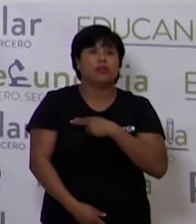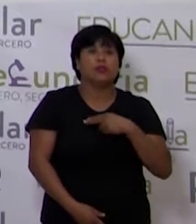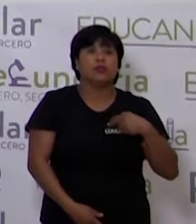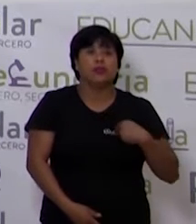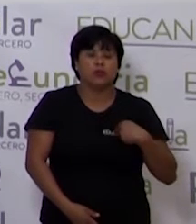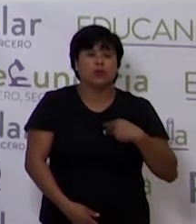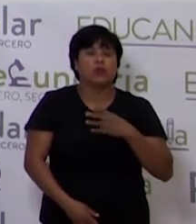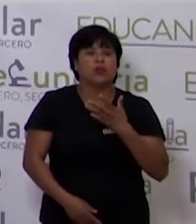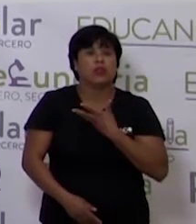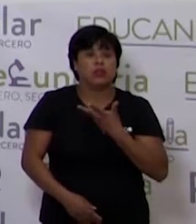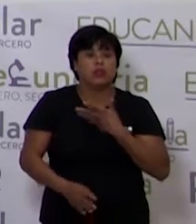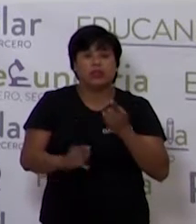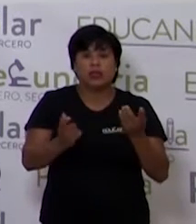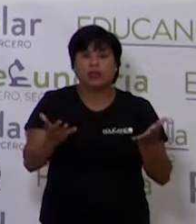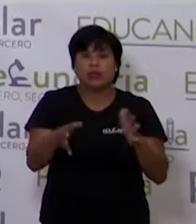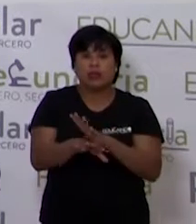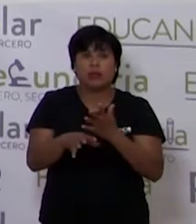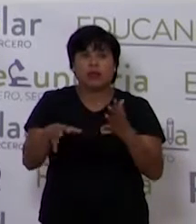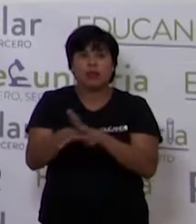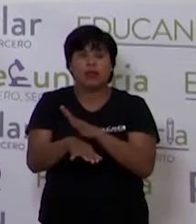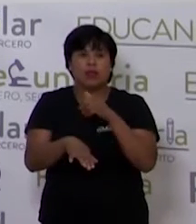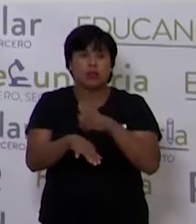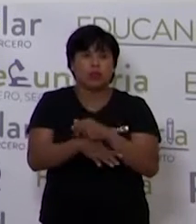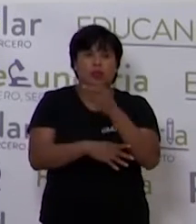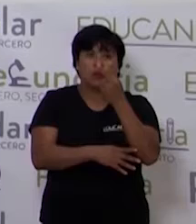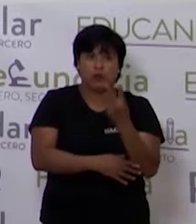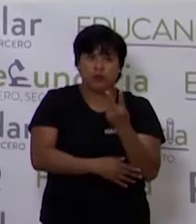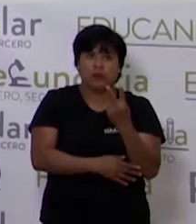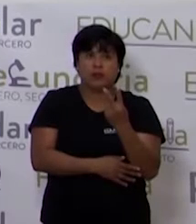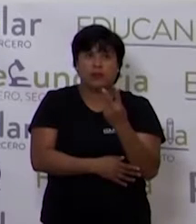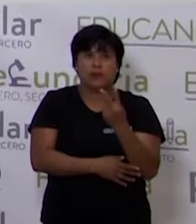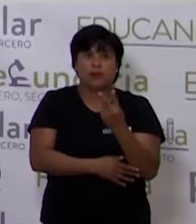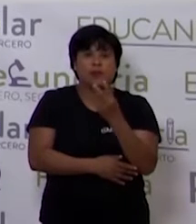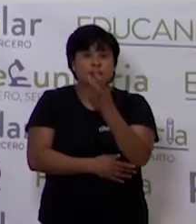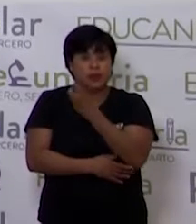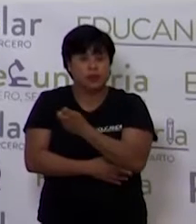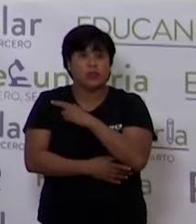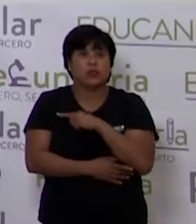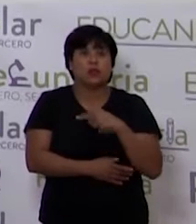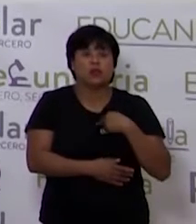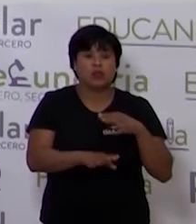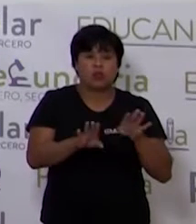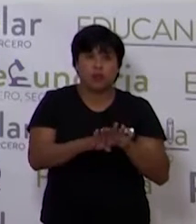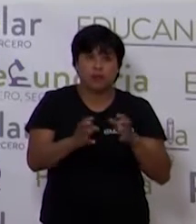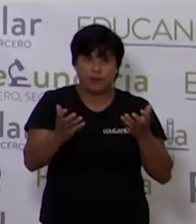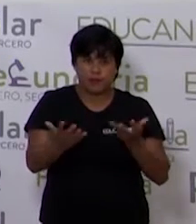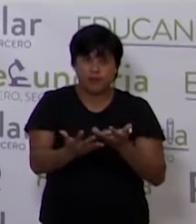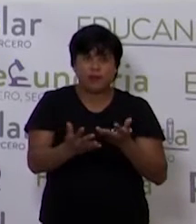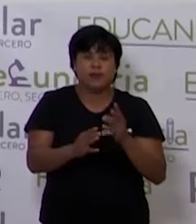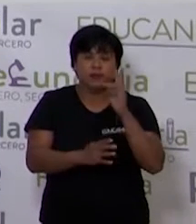nosotros vamos a sustituir el 2 en nuestra función.